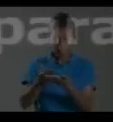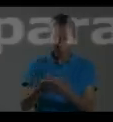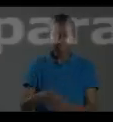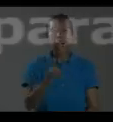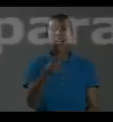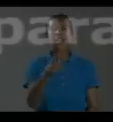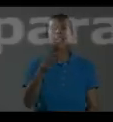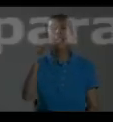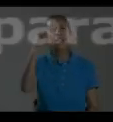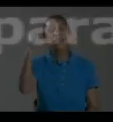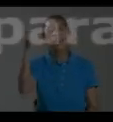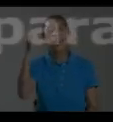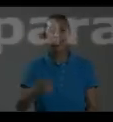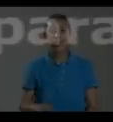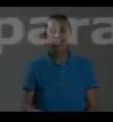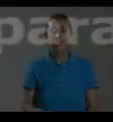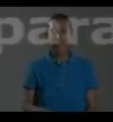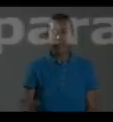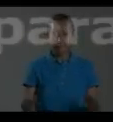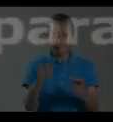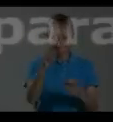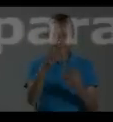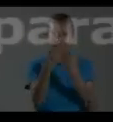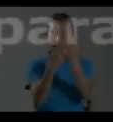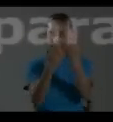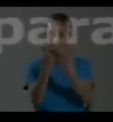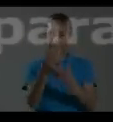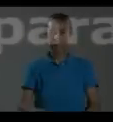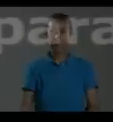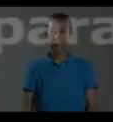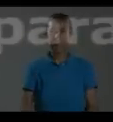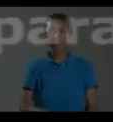¿Quiénes lo saben? Dan de la mano los que lo saben, porque se los voy a pedir.